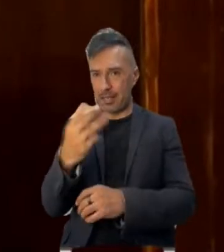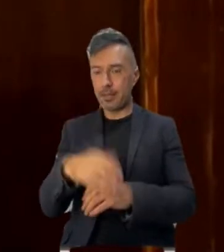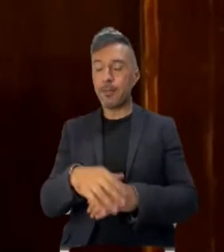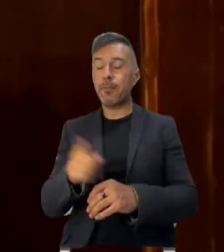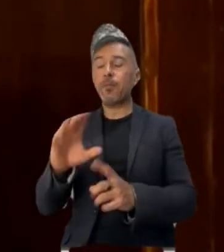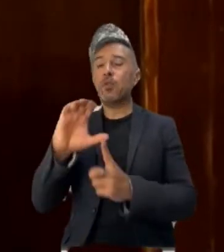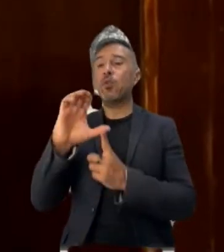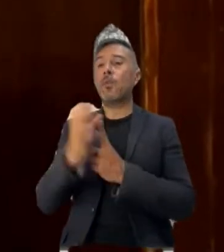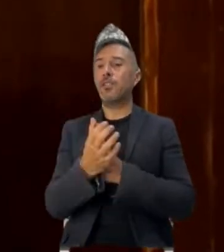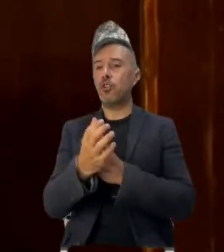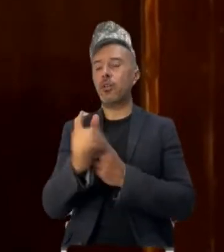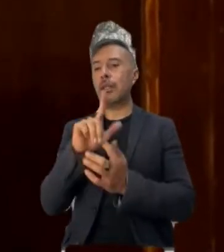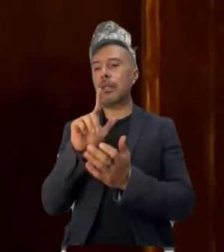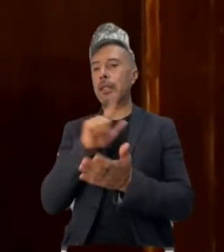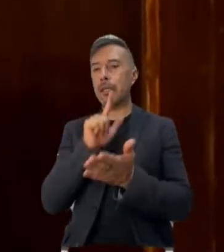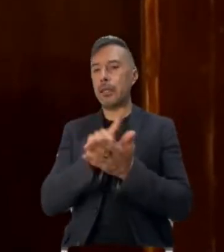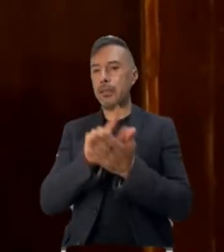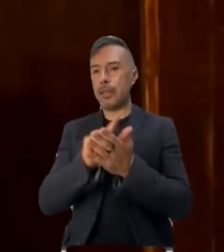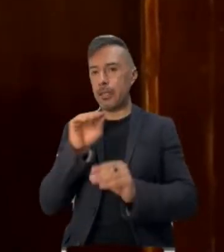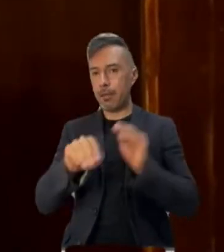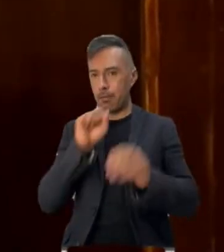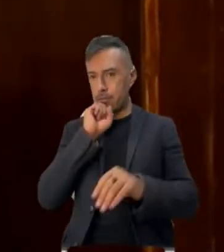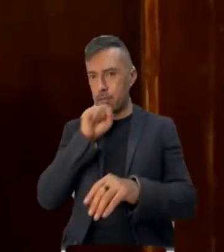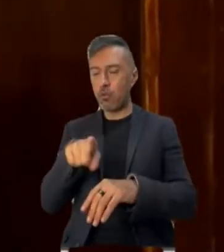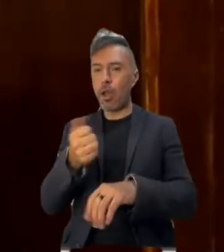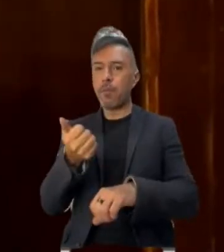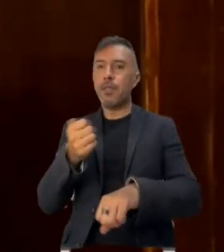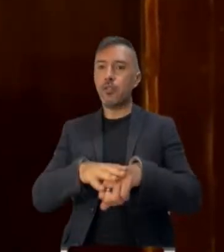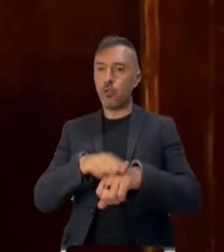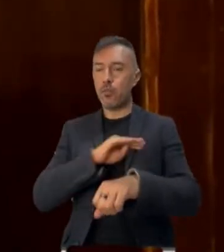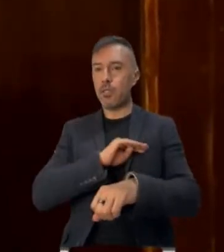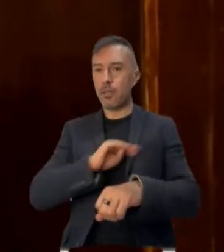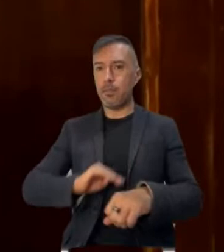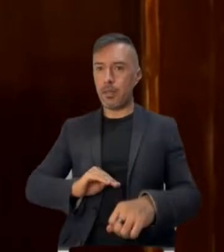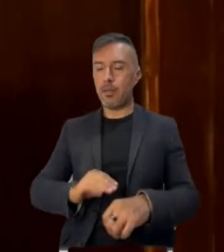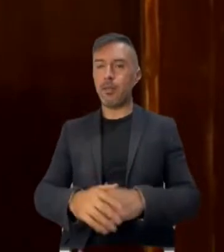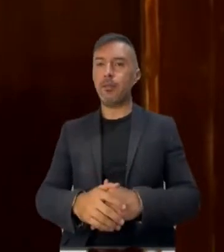de Legislación y Administración Municipal.